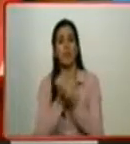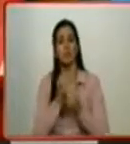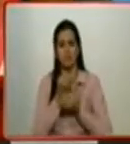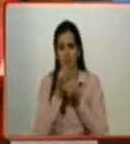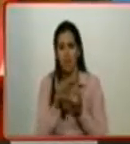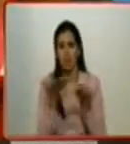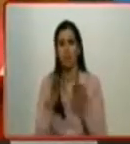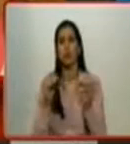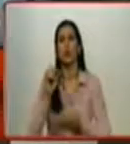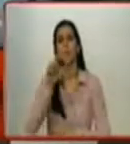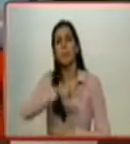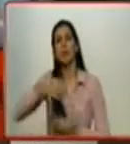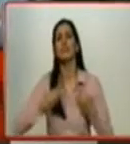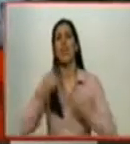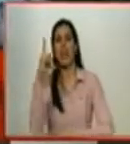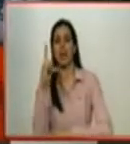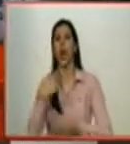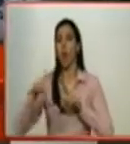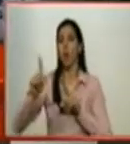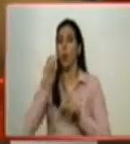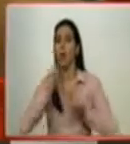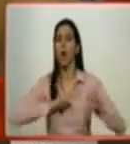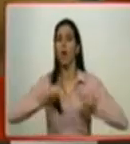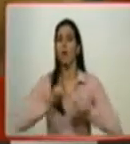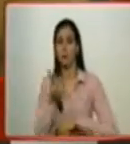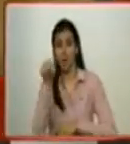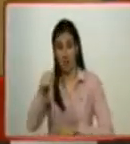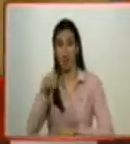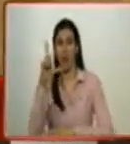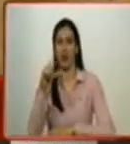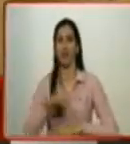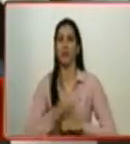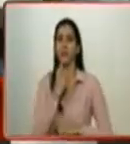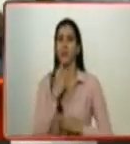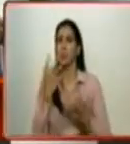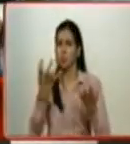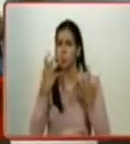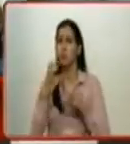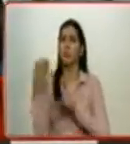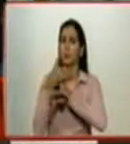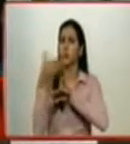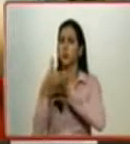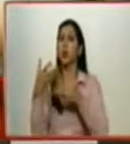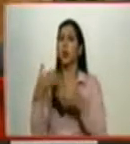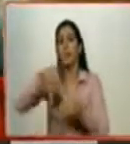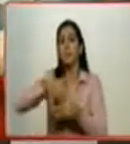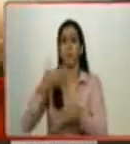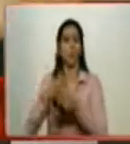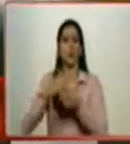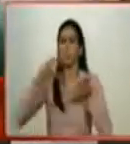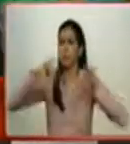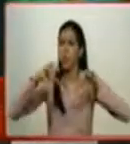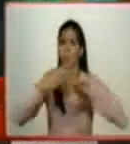bienestar de los larenses. Por su parte, el coordinador del PSV en la entidad destacó la masiva asistencia de electores que, a pesar del mal clima,